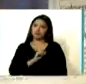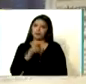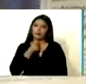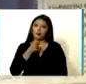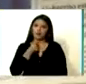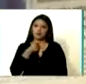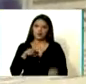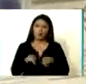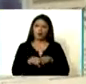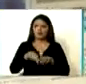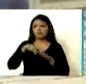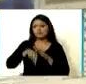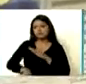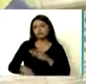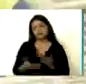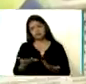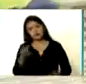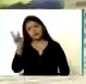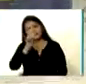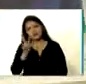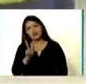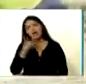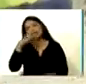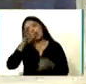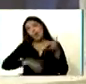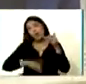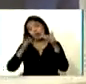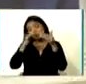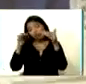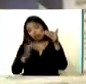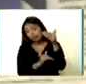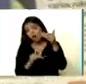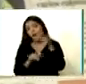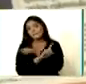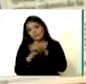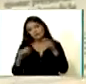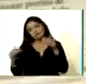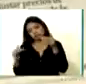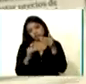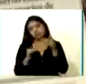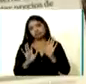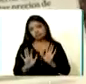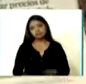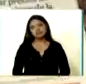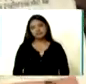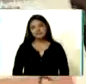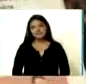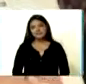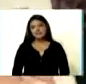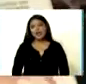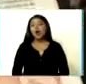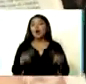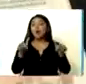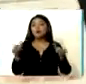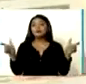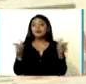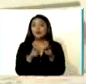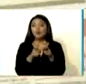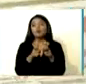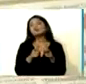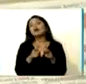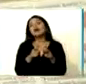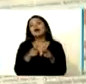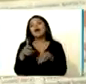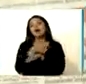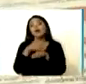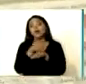¿verdad? Venezuela. Estamos de último, pero llegamos ahí. Sí. ¿Sí? Claro. Ok. Ejecutivo se reúne hoy en Venezuela con el secretario general